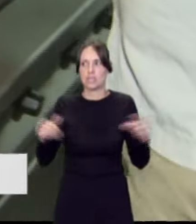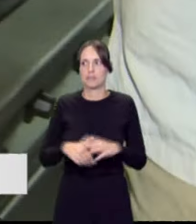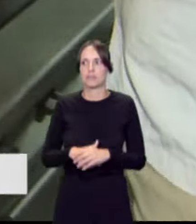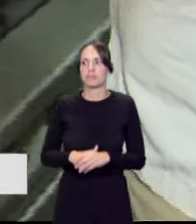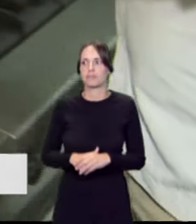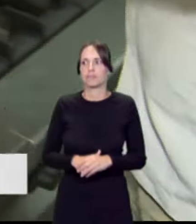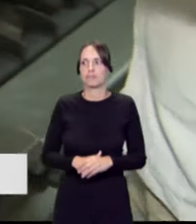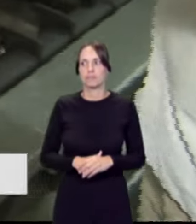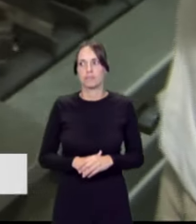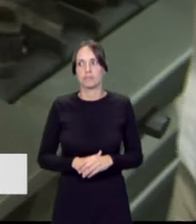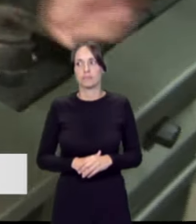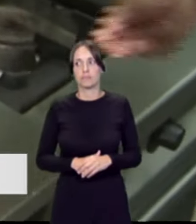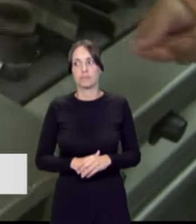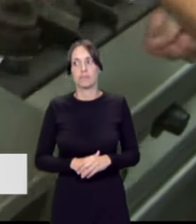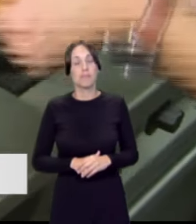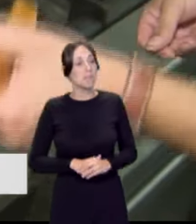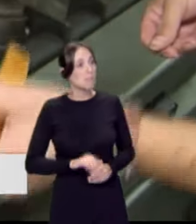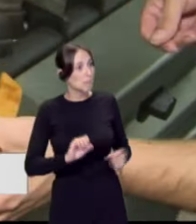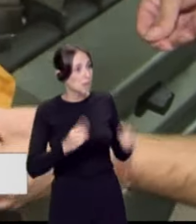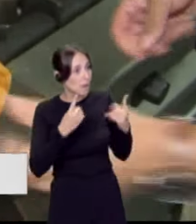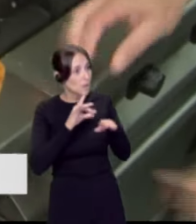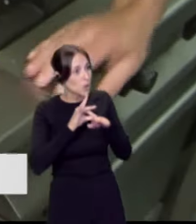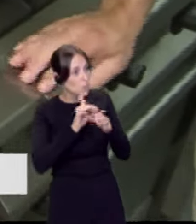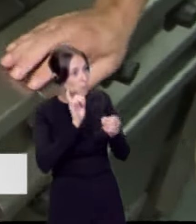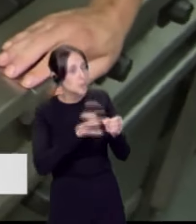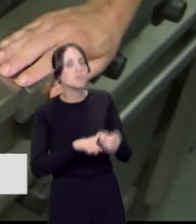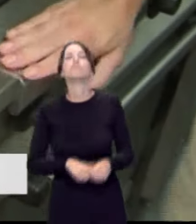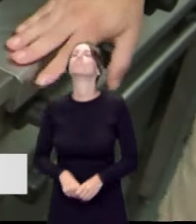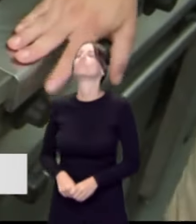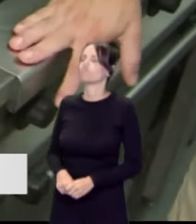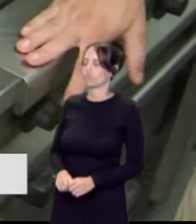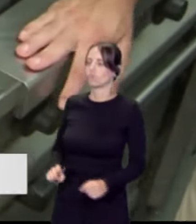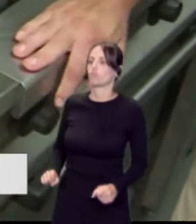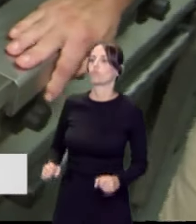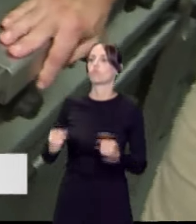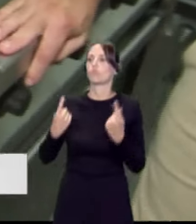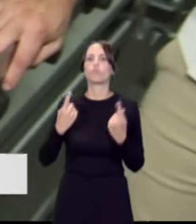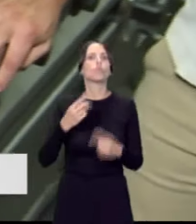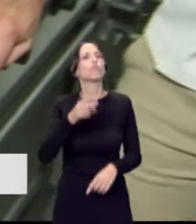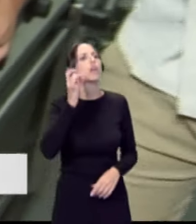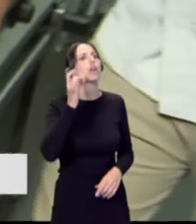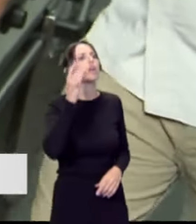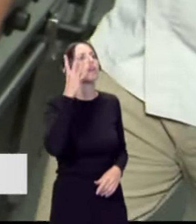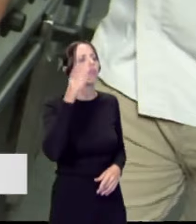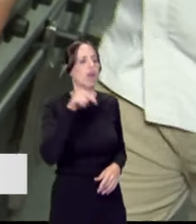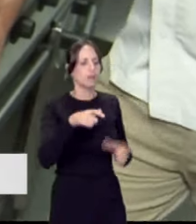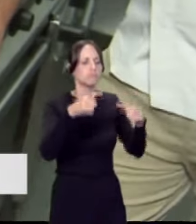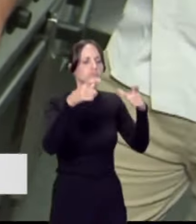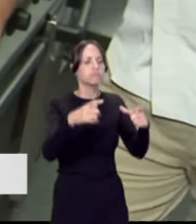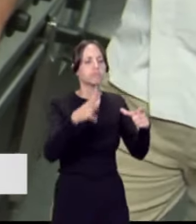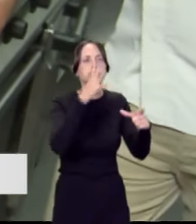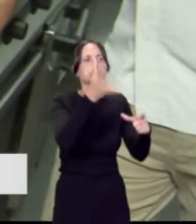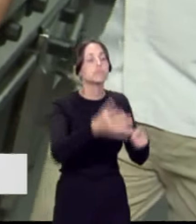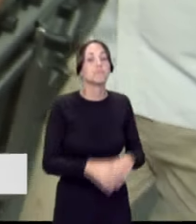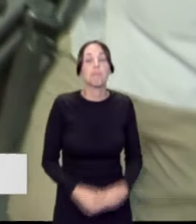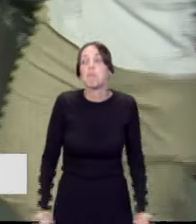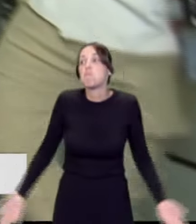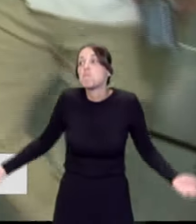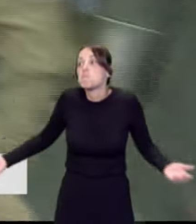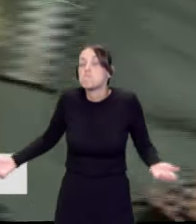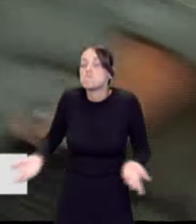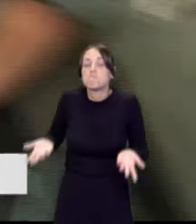¿Es la primera vez que participas en esta ruta? Sí, la primera vez. ¿Y cómo se te ocurrió esta tapa? Pues no sé, la he hecho